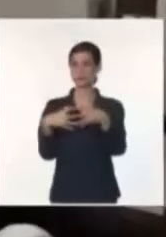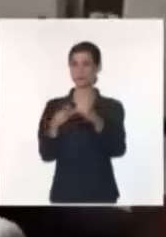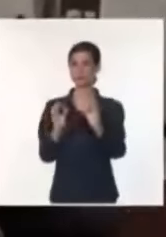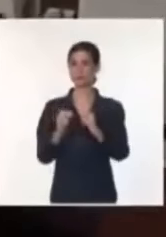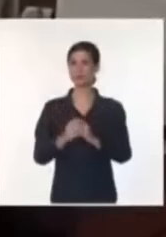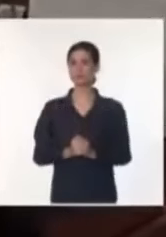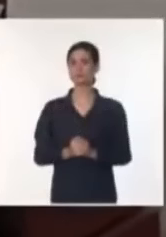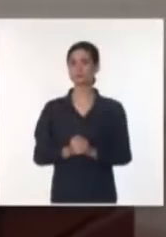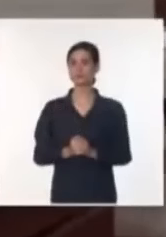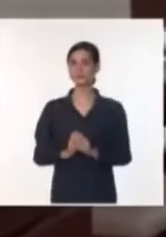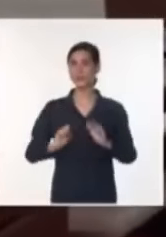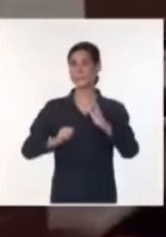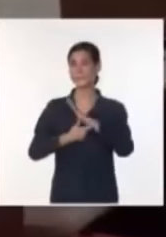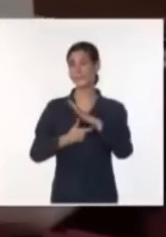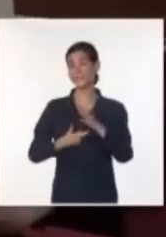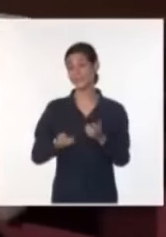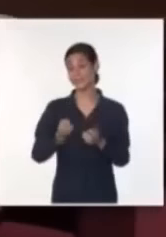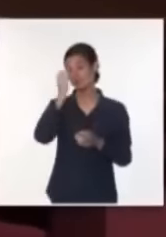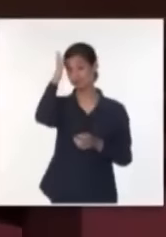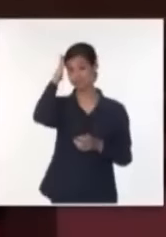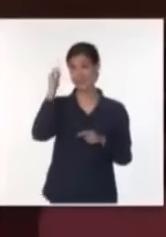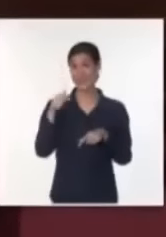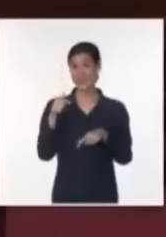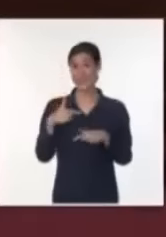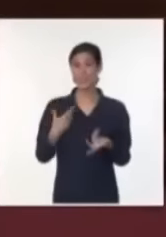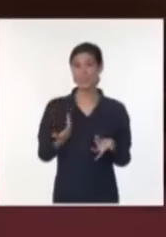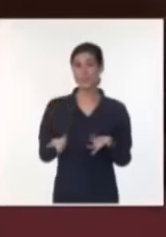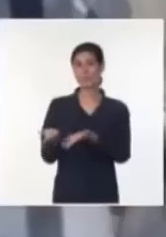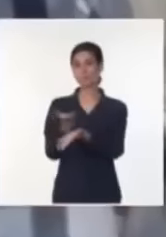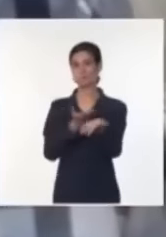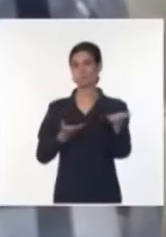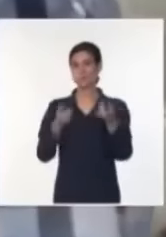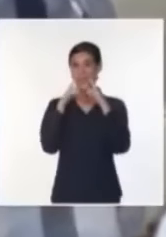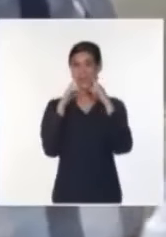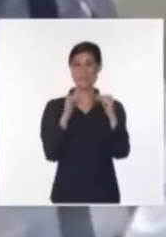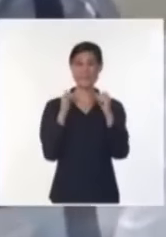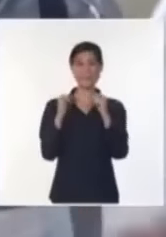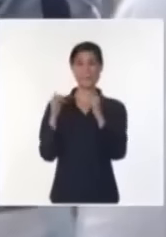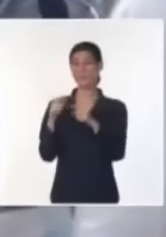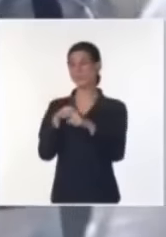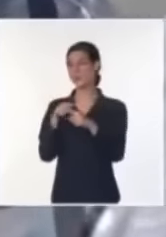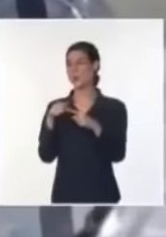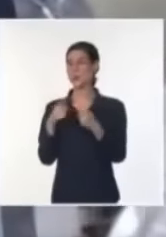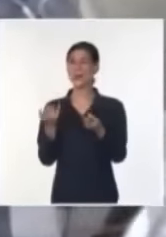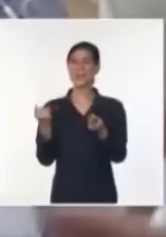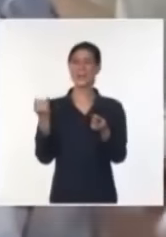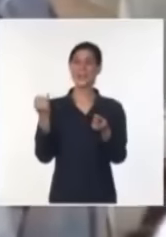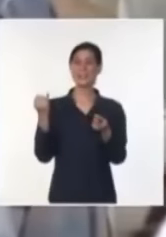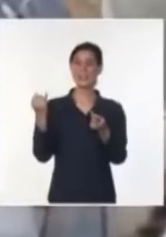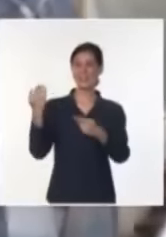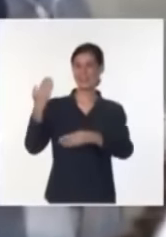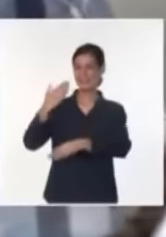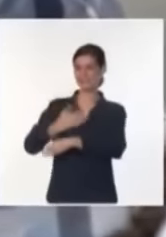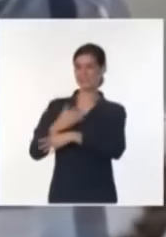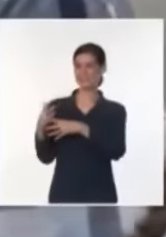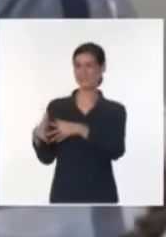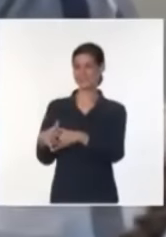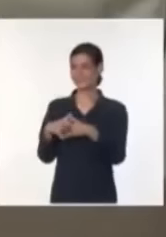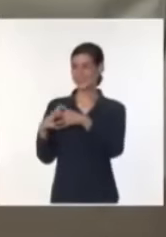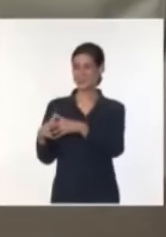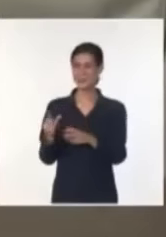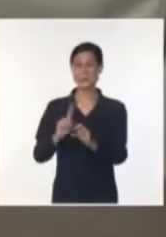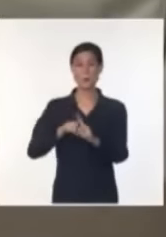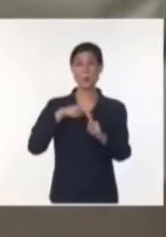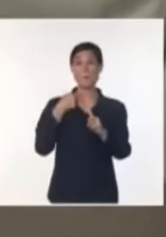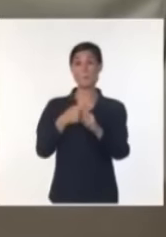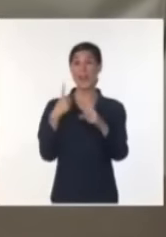informaciones sobre el contexto internacional, marcado por guerras imperialistas y una amenaza a la paz y la estabilidad mundial y de